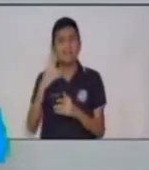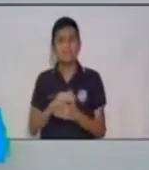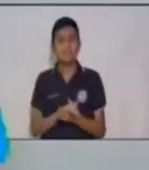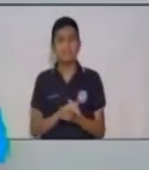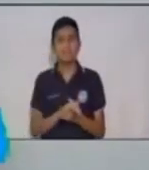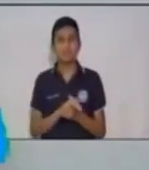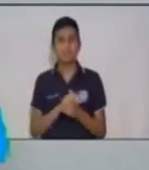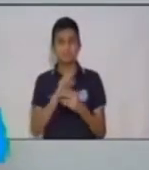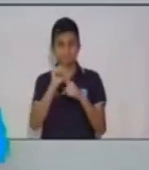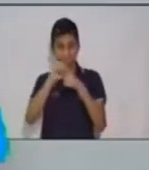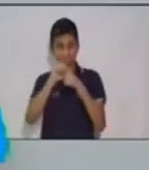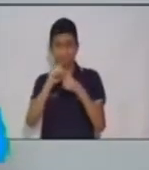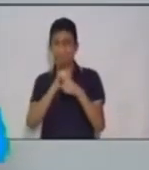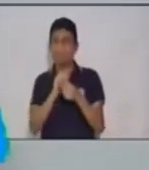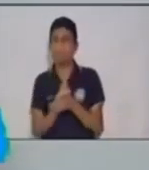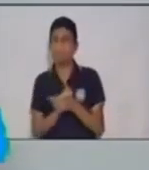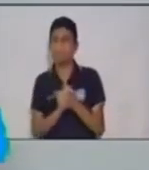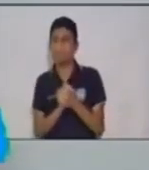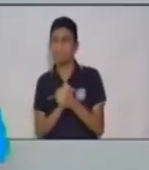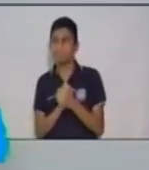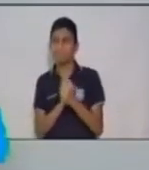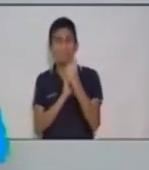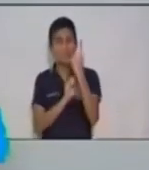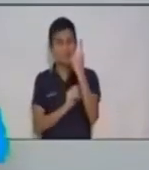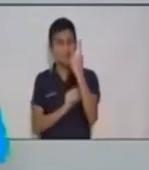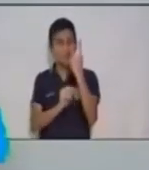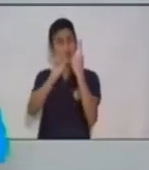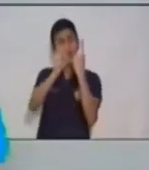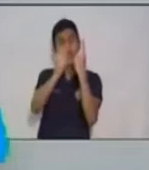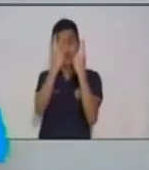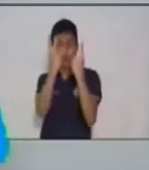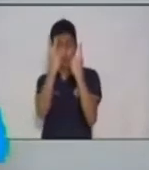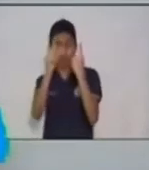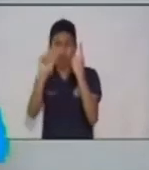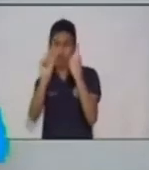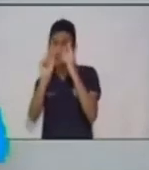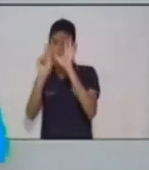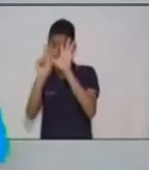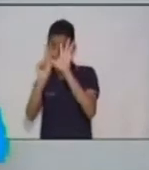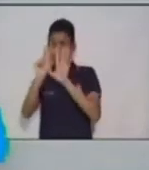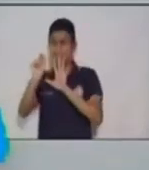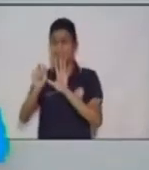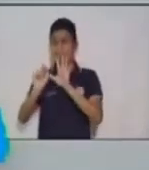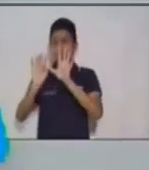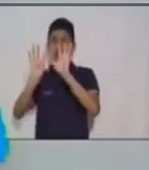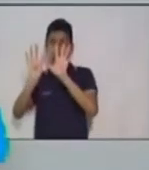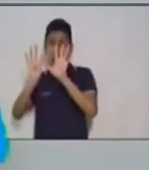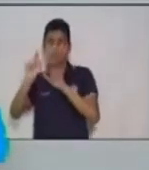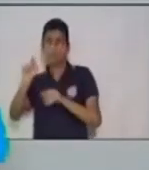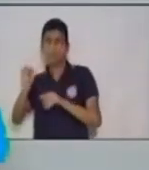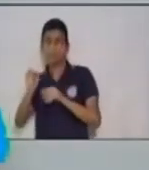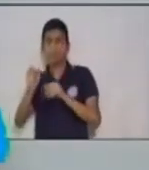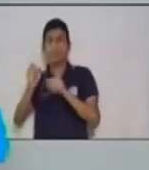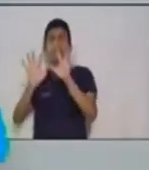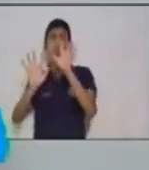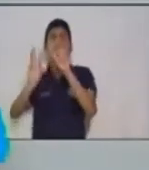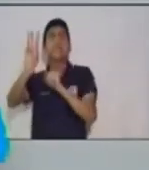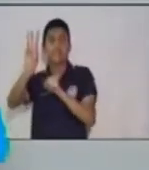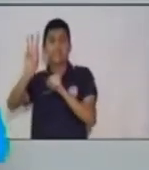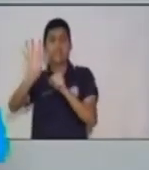anterioridad. Repasemos. 1, 2, 6, 9 y